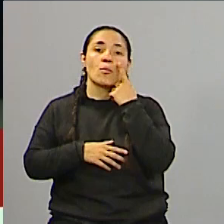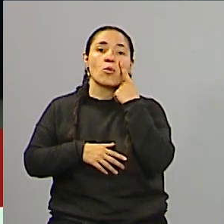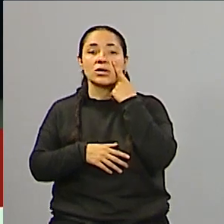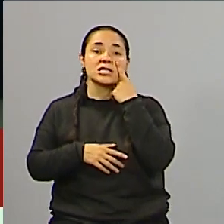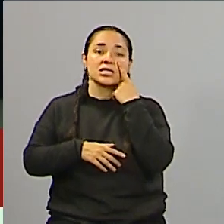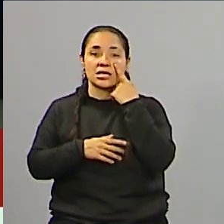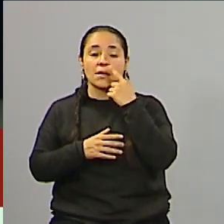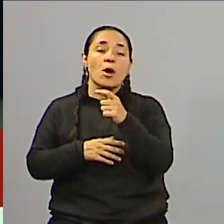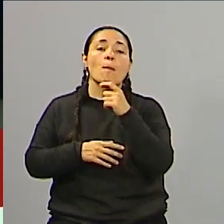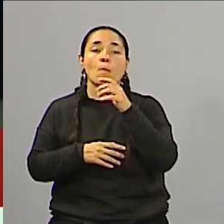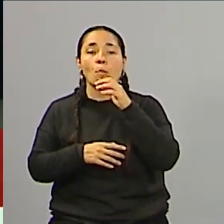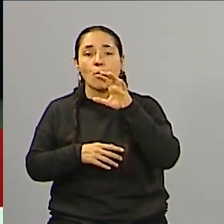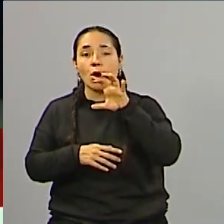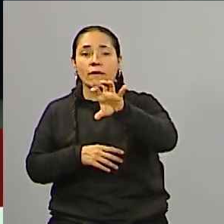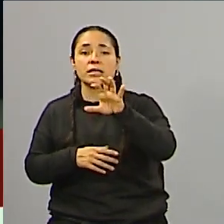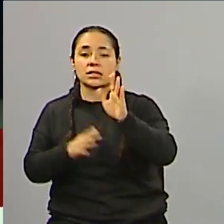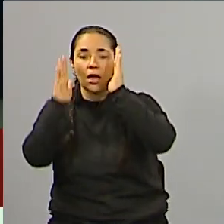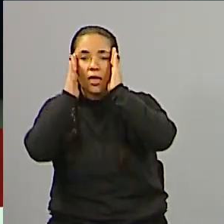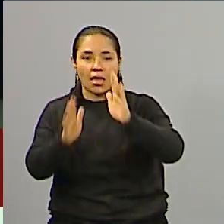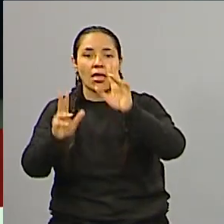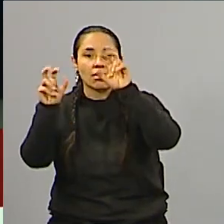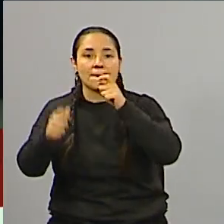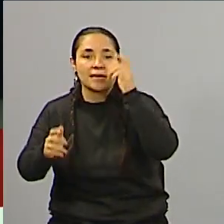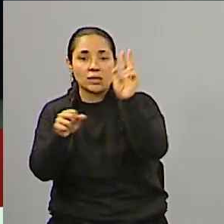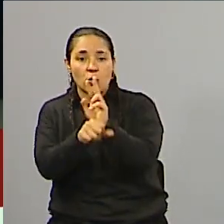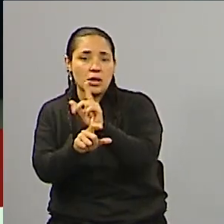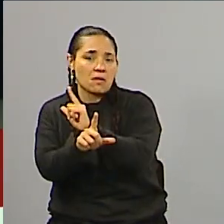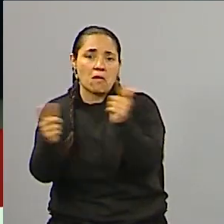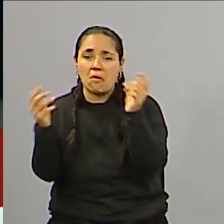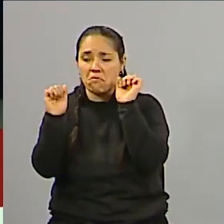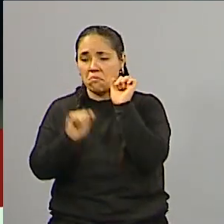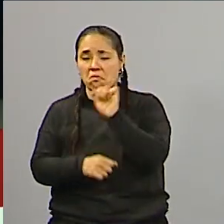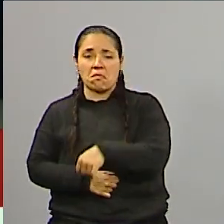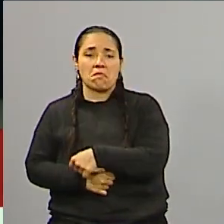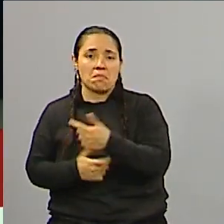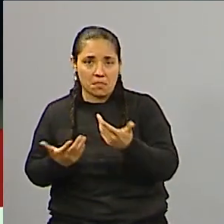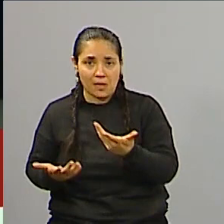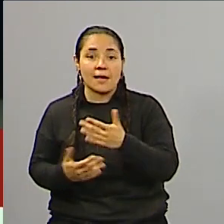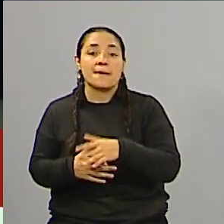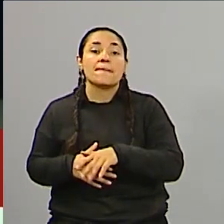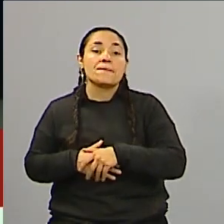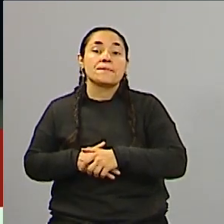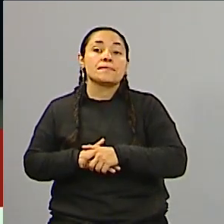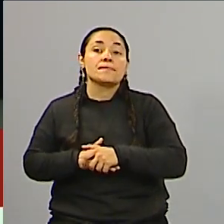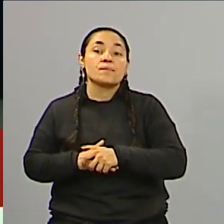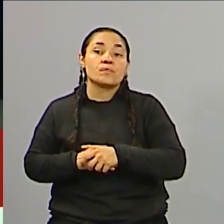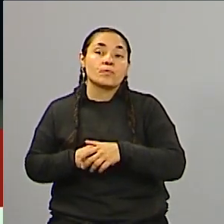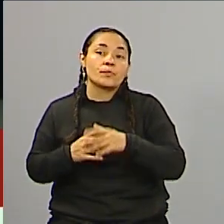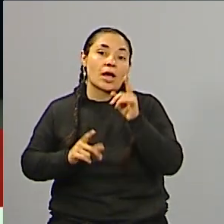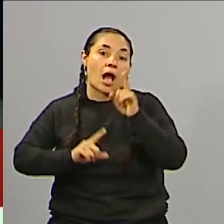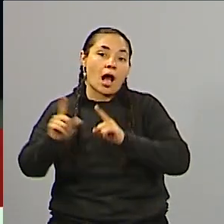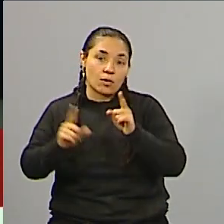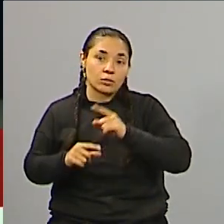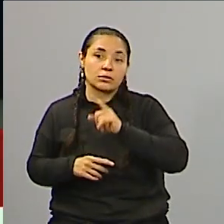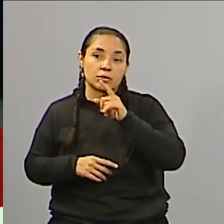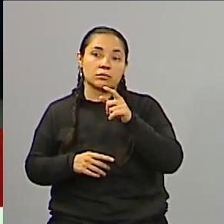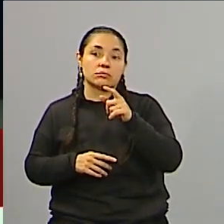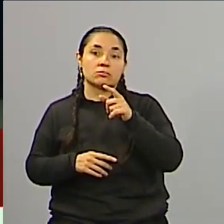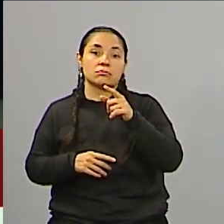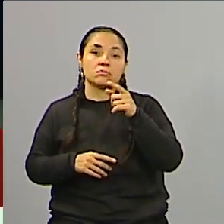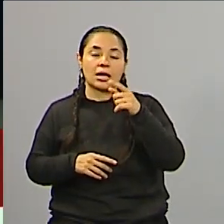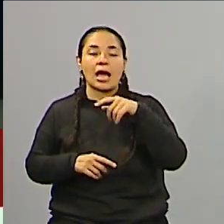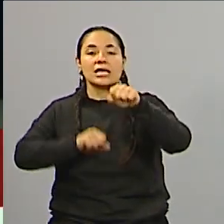políticos. Lo conozco de antes de cuando éramos pibes, a los 20 años estudiamos juntos abogacía en Santa Fe. Conozco su patrimonio desde